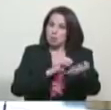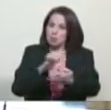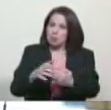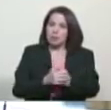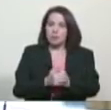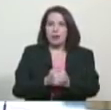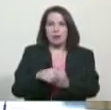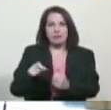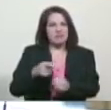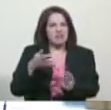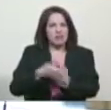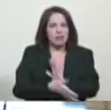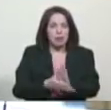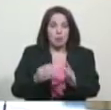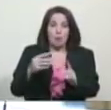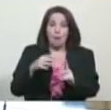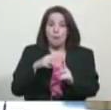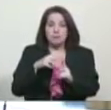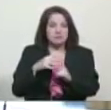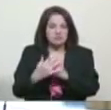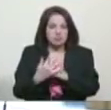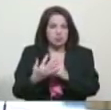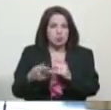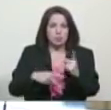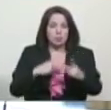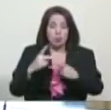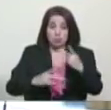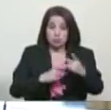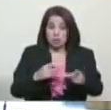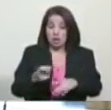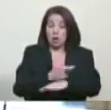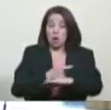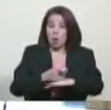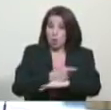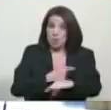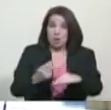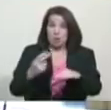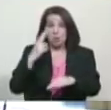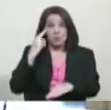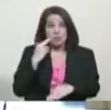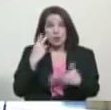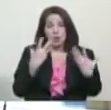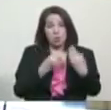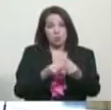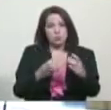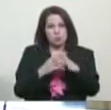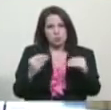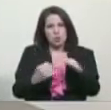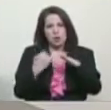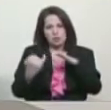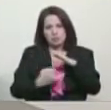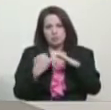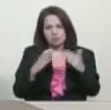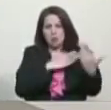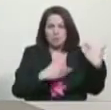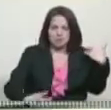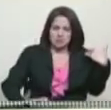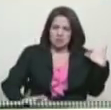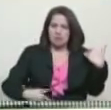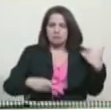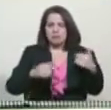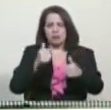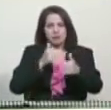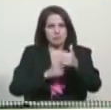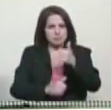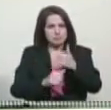producir. Y el gobierno bolivariano, con todas sus instituciones, vicepresidenta, ministro, compañero,